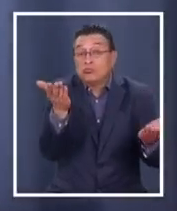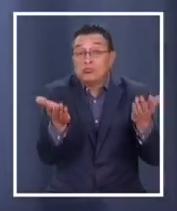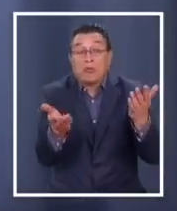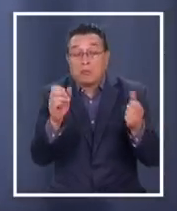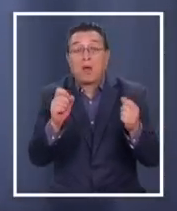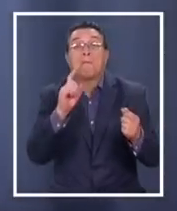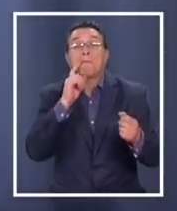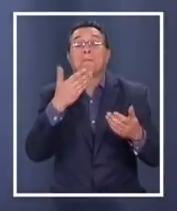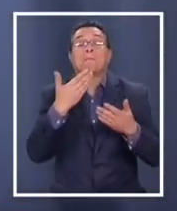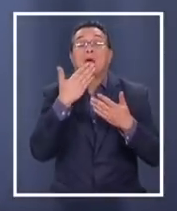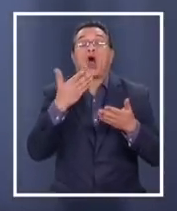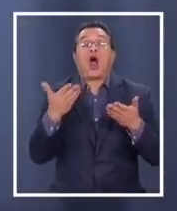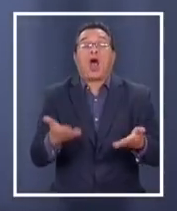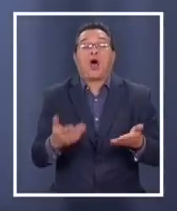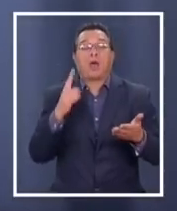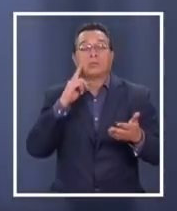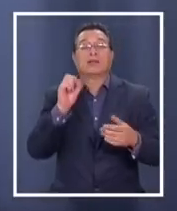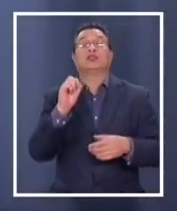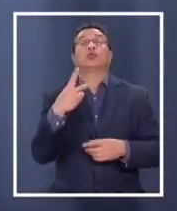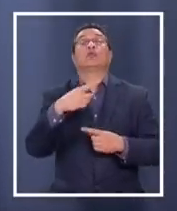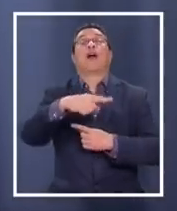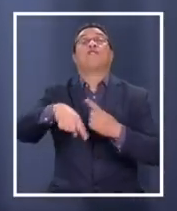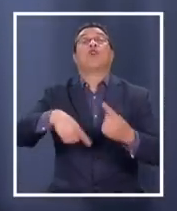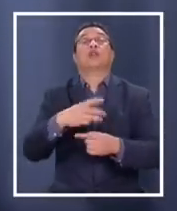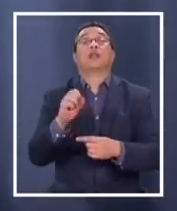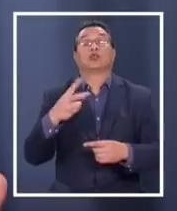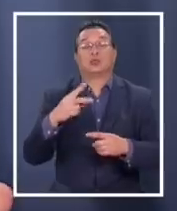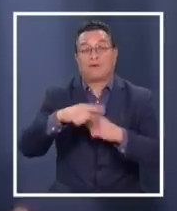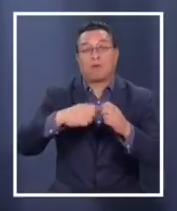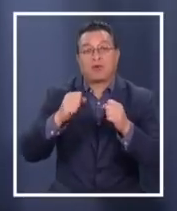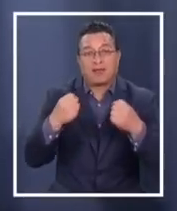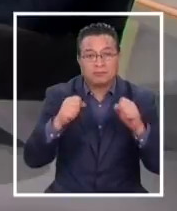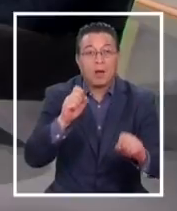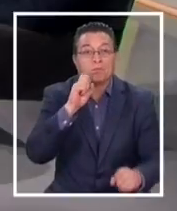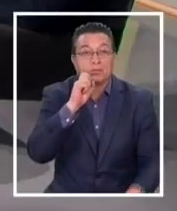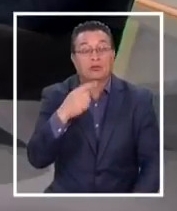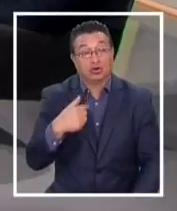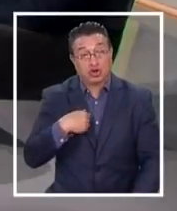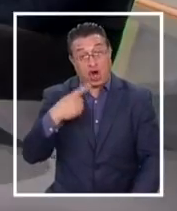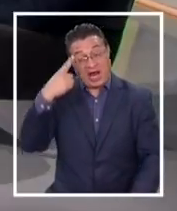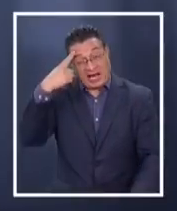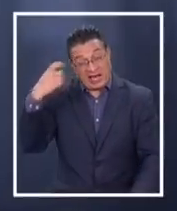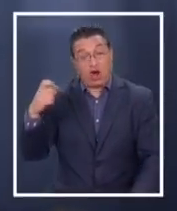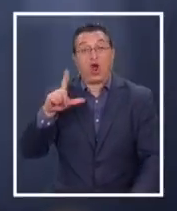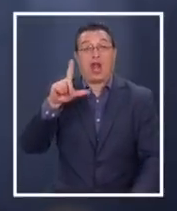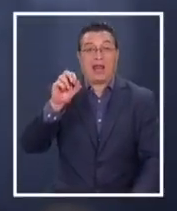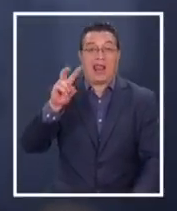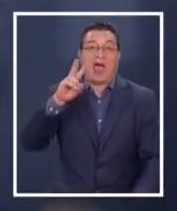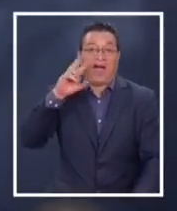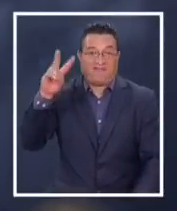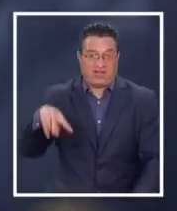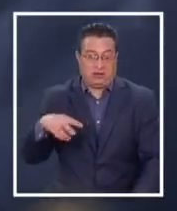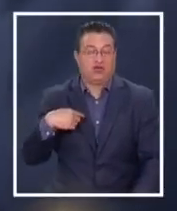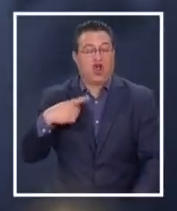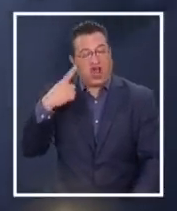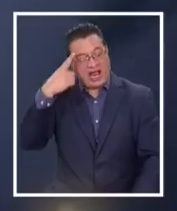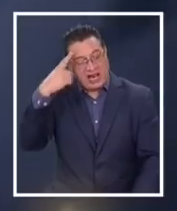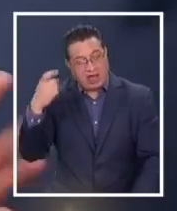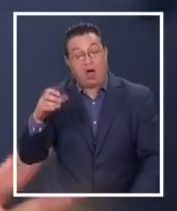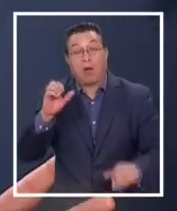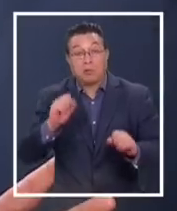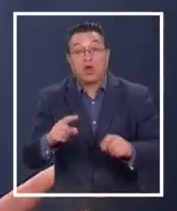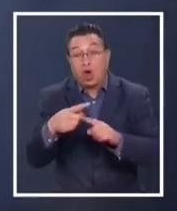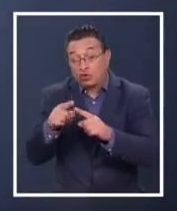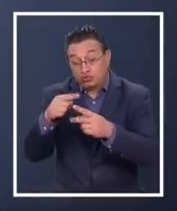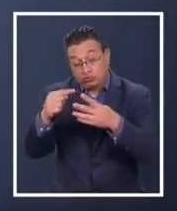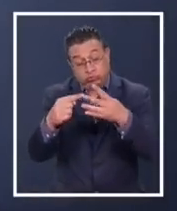hoy día mejor posicionado para pasar a segunda vuelta y para ganar la segunda vuelta. Yo creo que es Joaquín Lavín, sin perjuicio de eso. Creo que todas